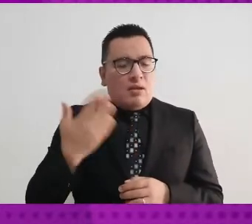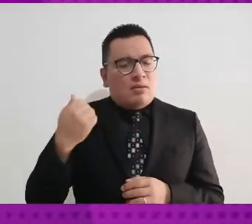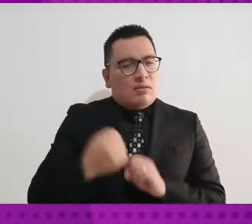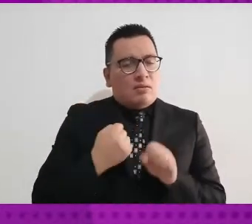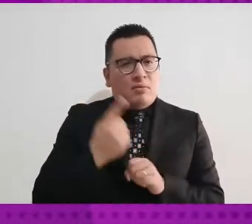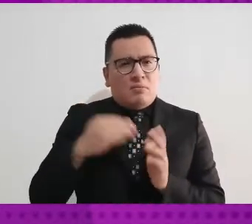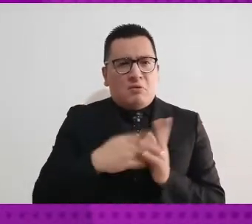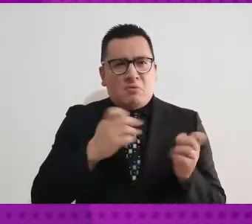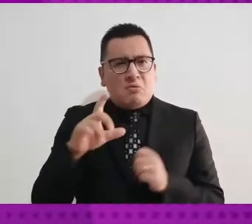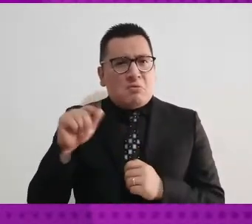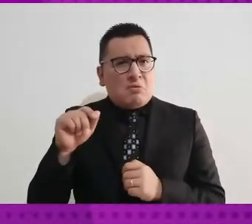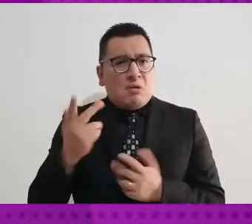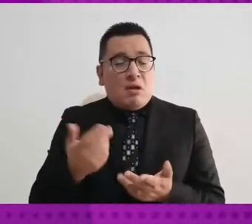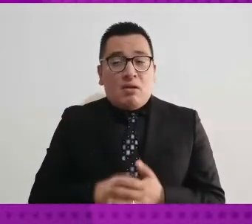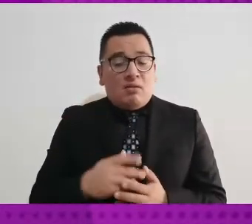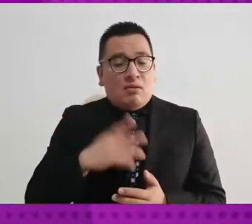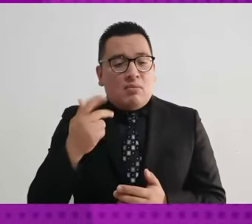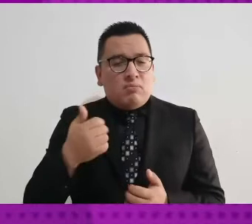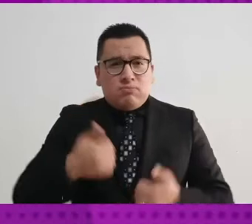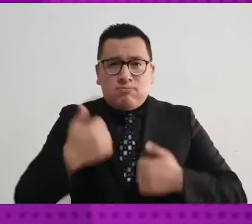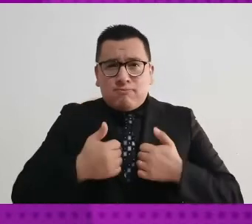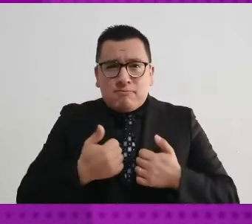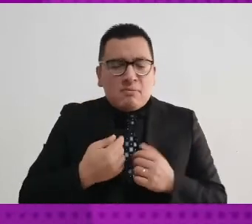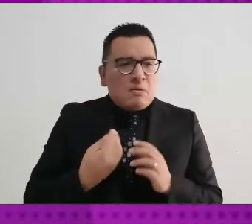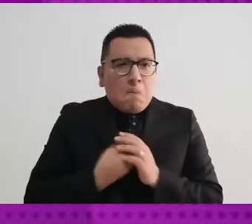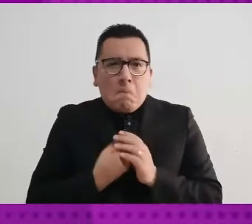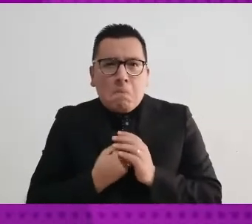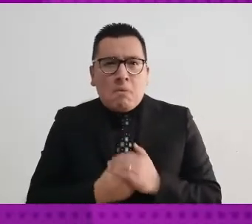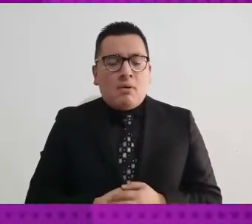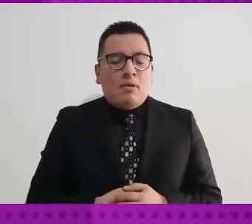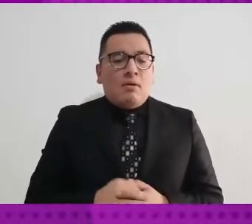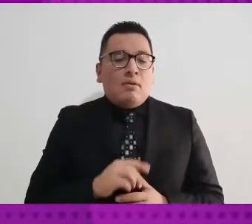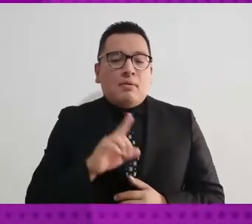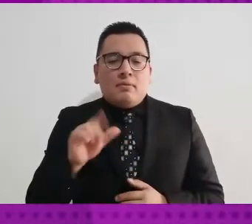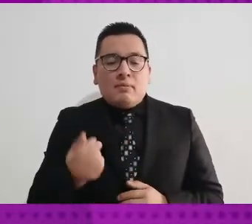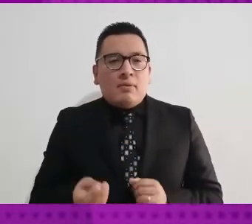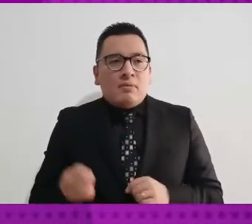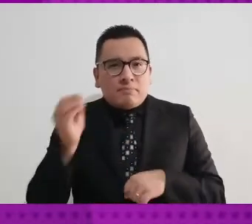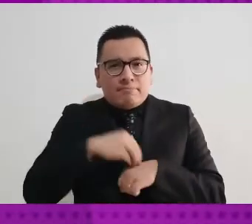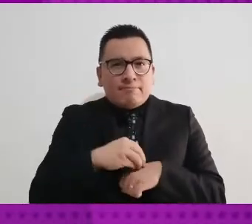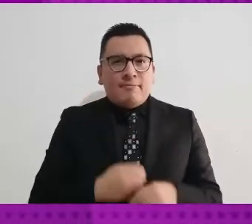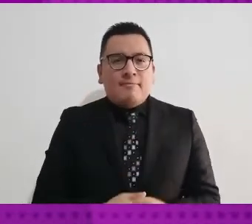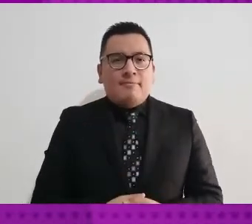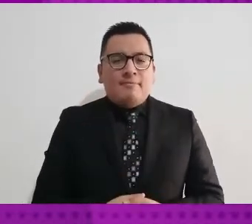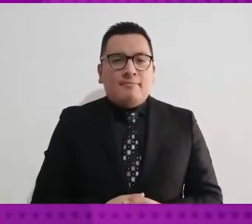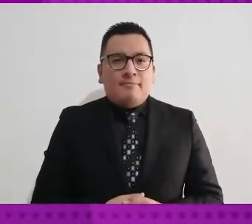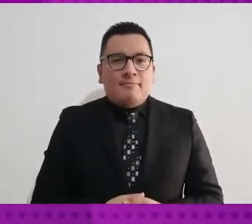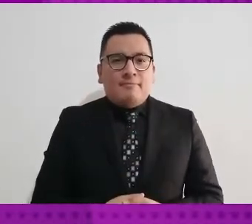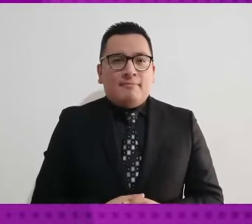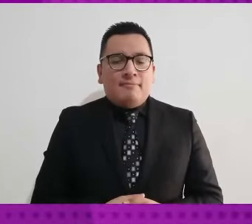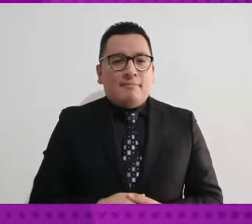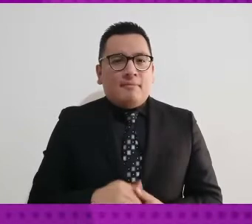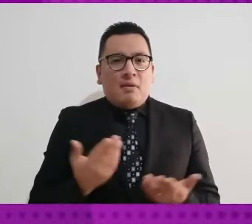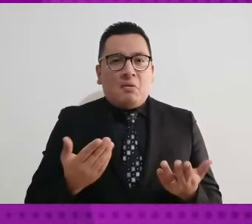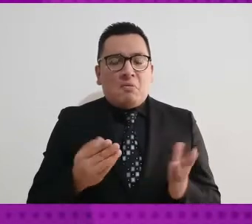los 70s, pues competía, digamos, en la clandestinidad, se suma a la institucionalidad gracias a estas reformas y